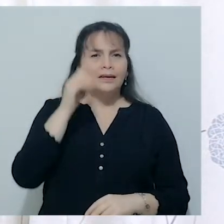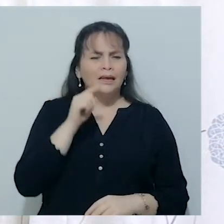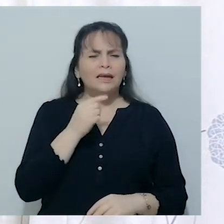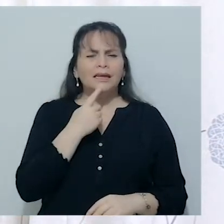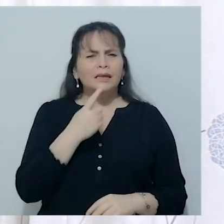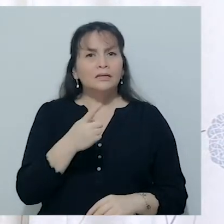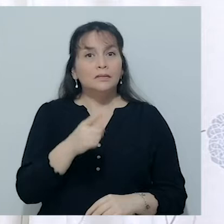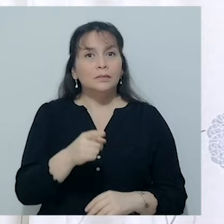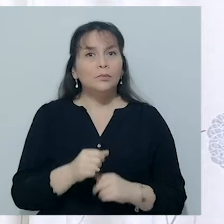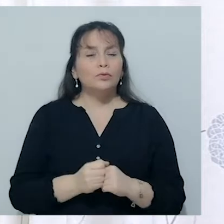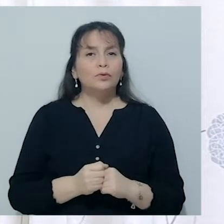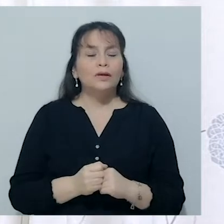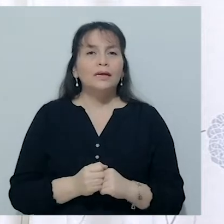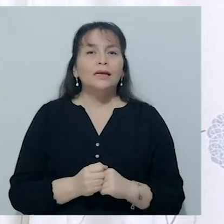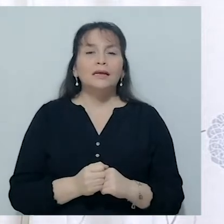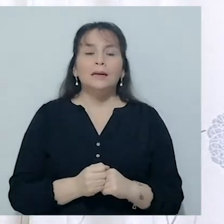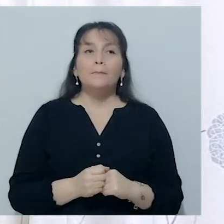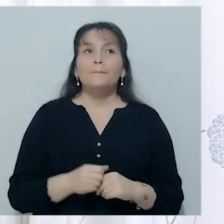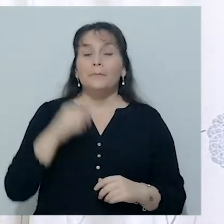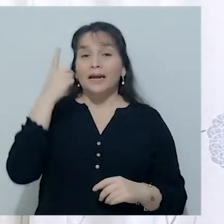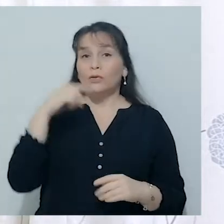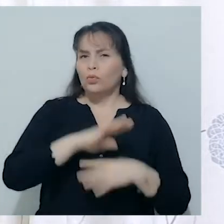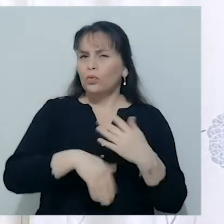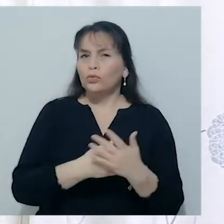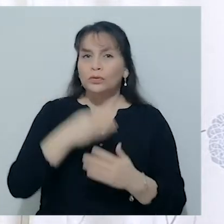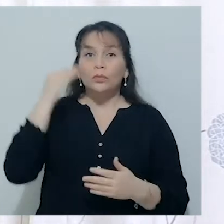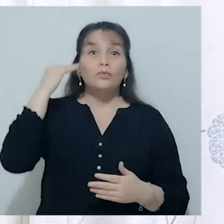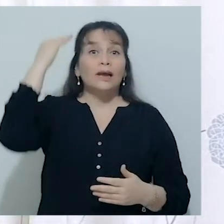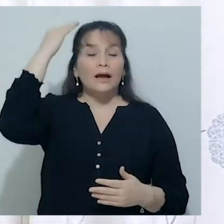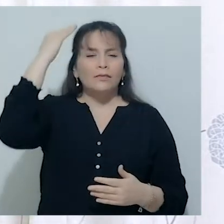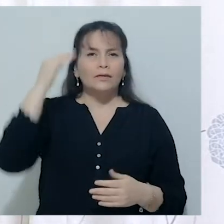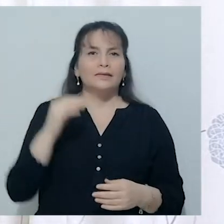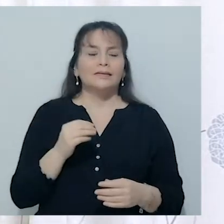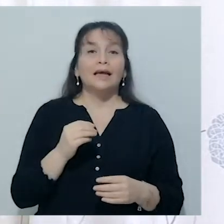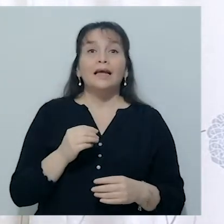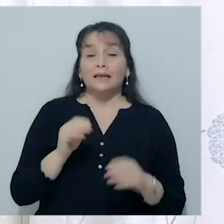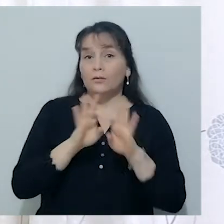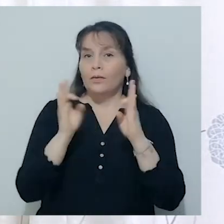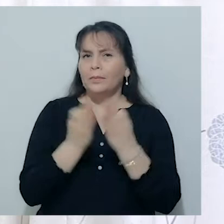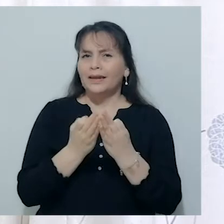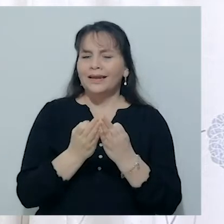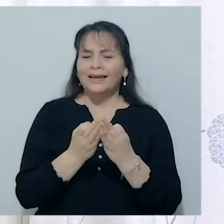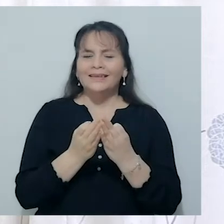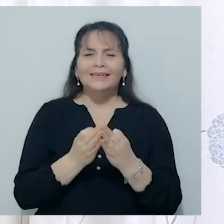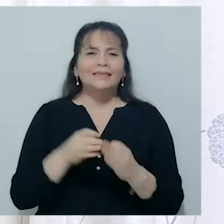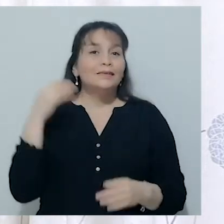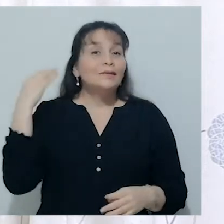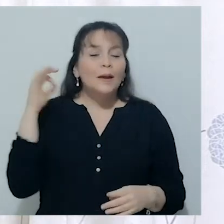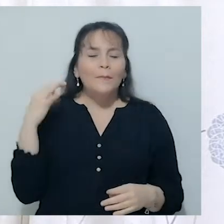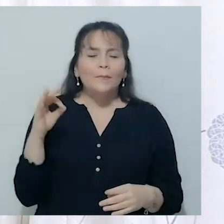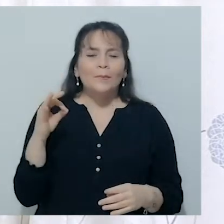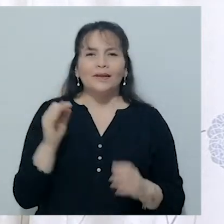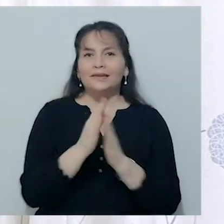aquí se está diciendo. Para aquellos que somos cabeza de familia, no me cabe ninguna duda que